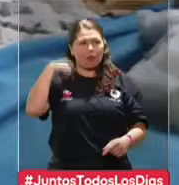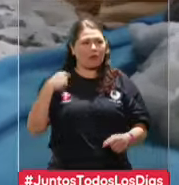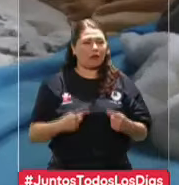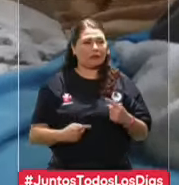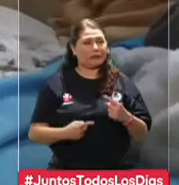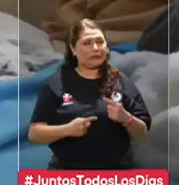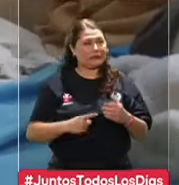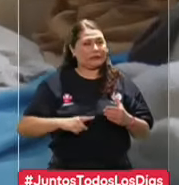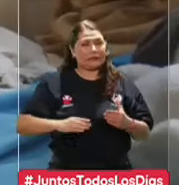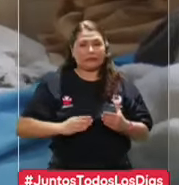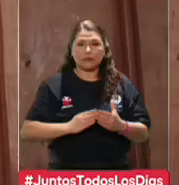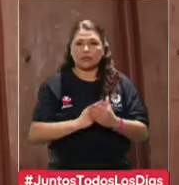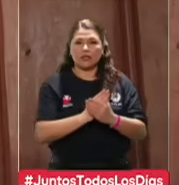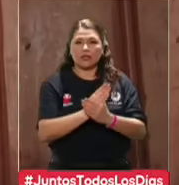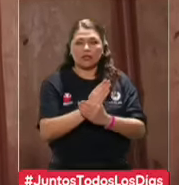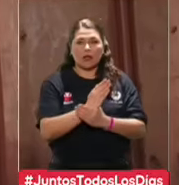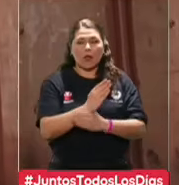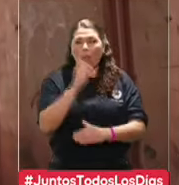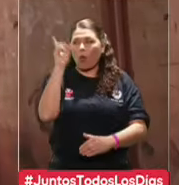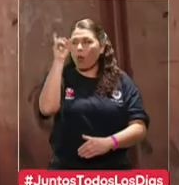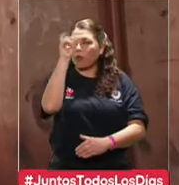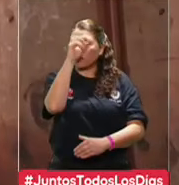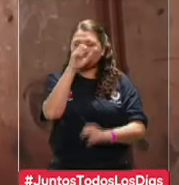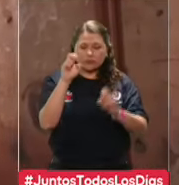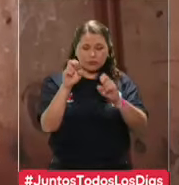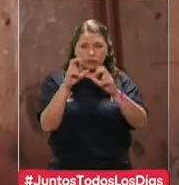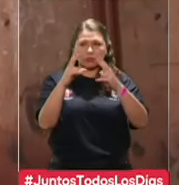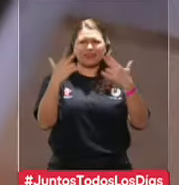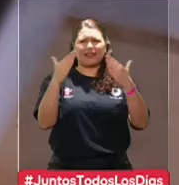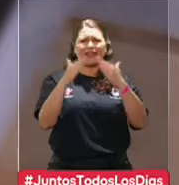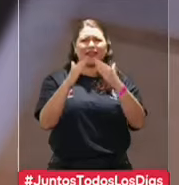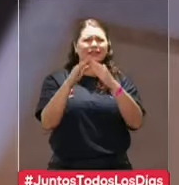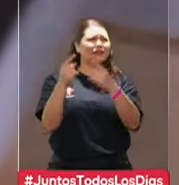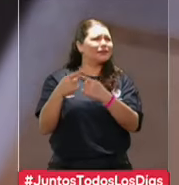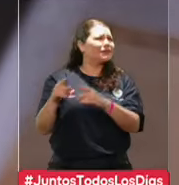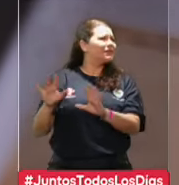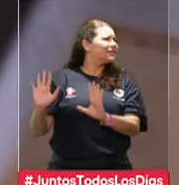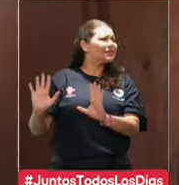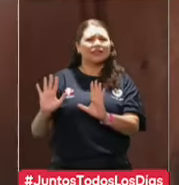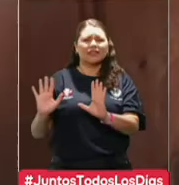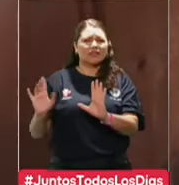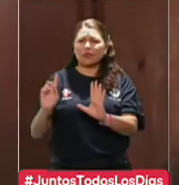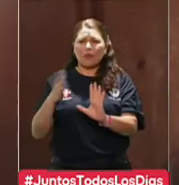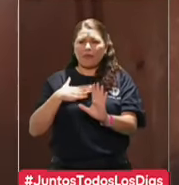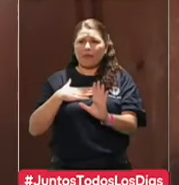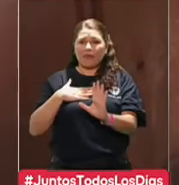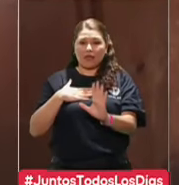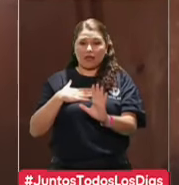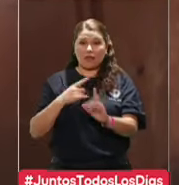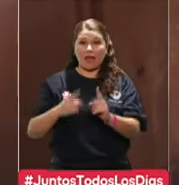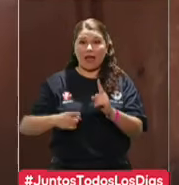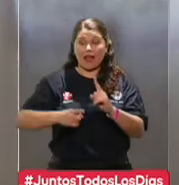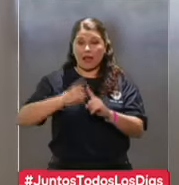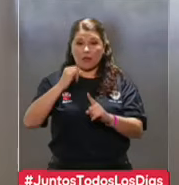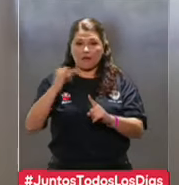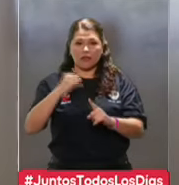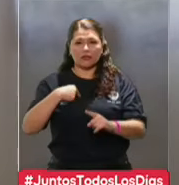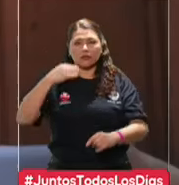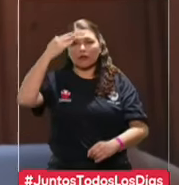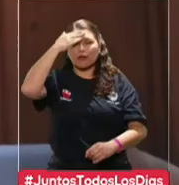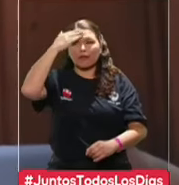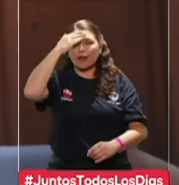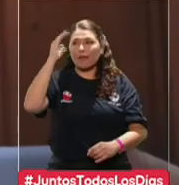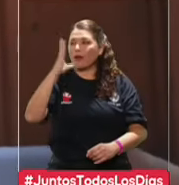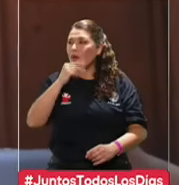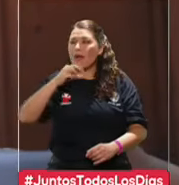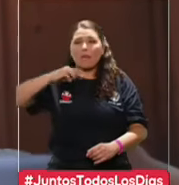era terrible despertar en una casa que no era la mía. ¿Cómo estás? Primera vez que estuve enferma sola. No estaba mi mamá, no